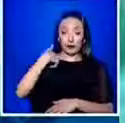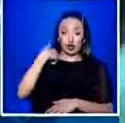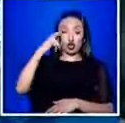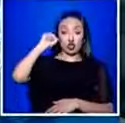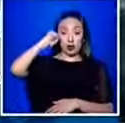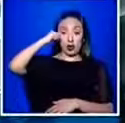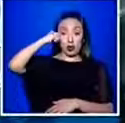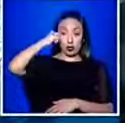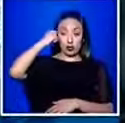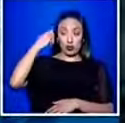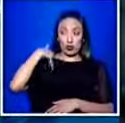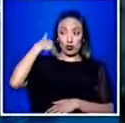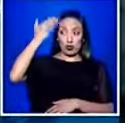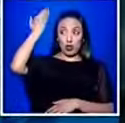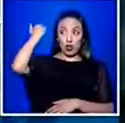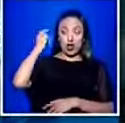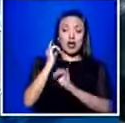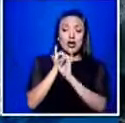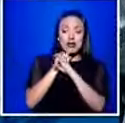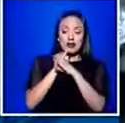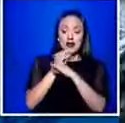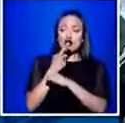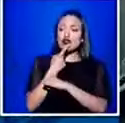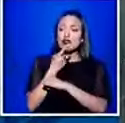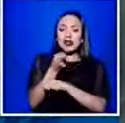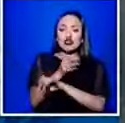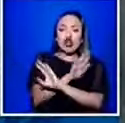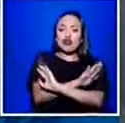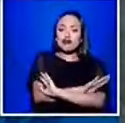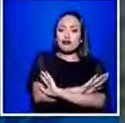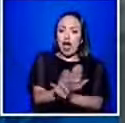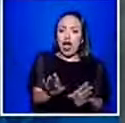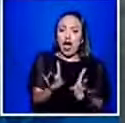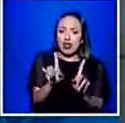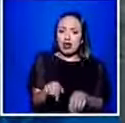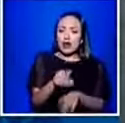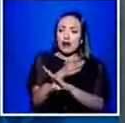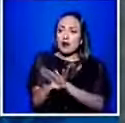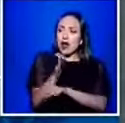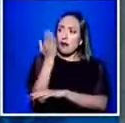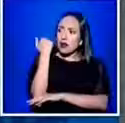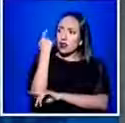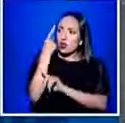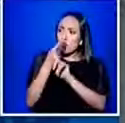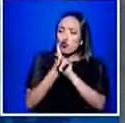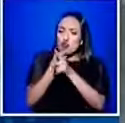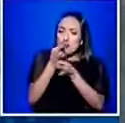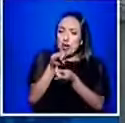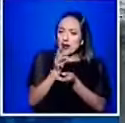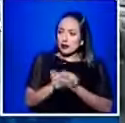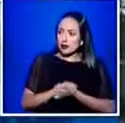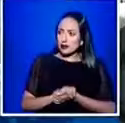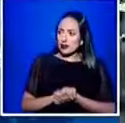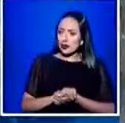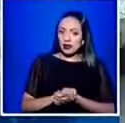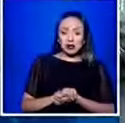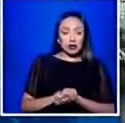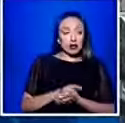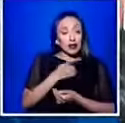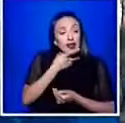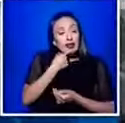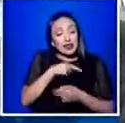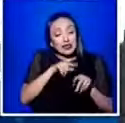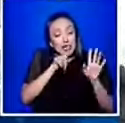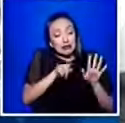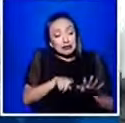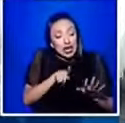del ingeniero, que ya tenían que haber entregado ya el otro mes mismo. Porque más o menos unos 6 meses, máximo